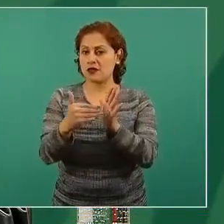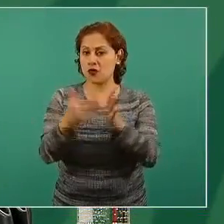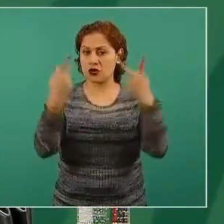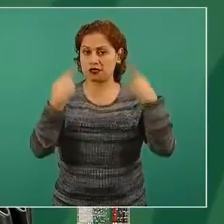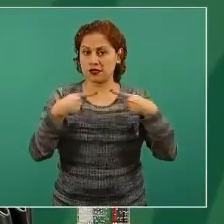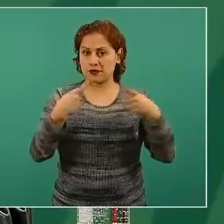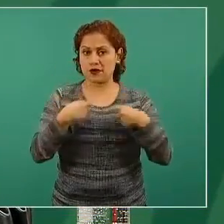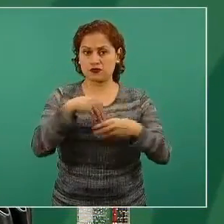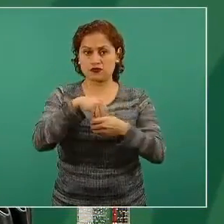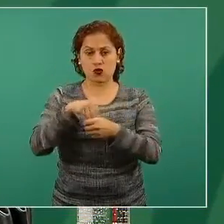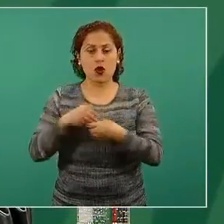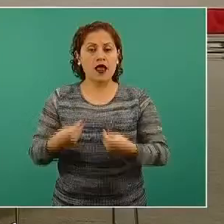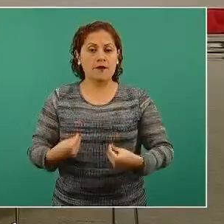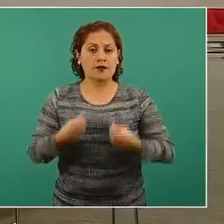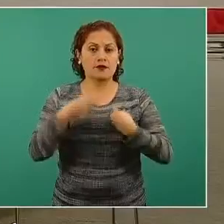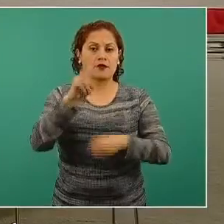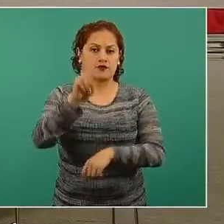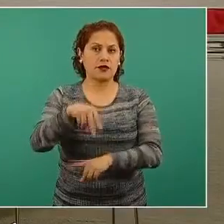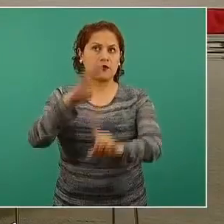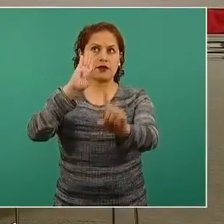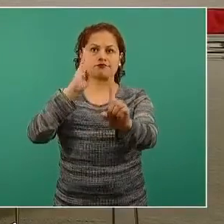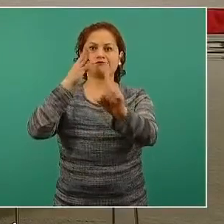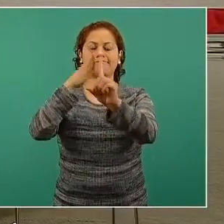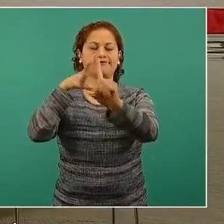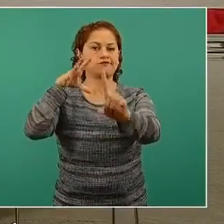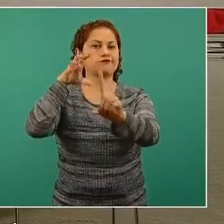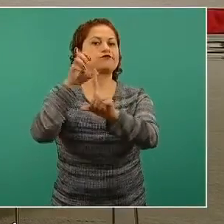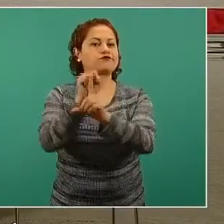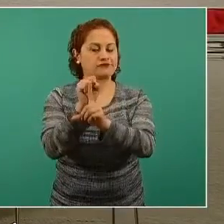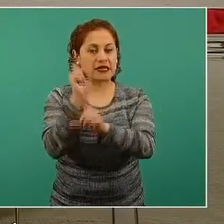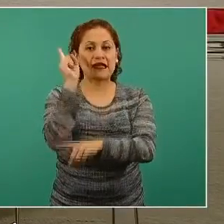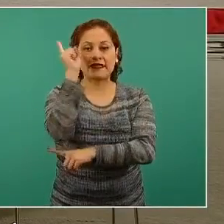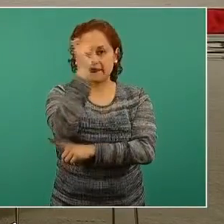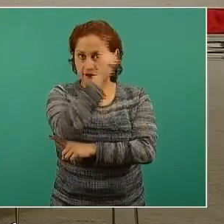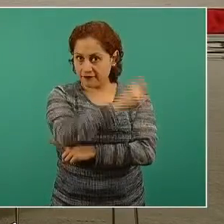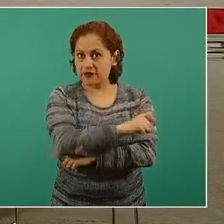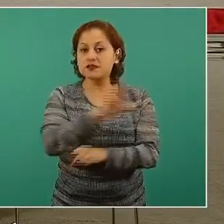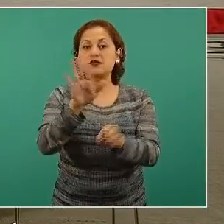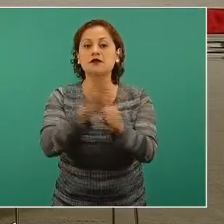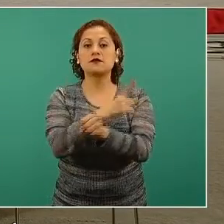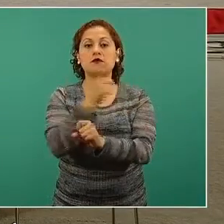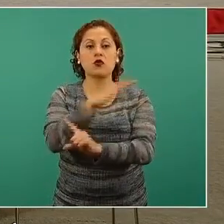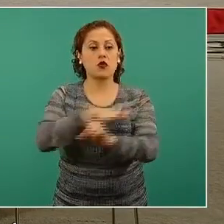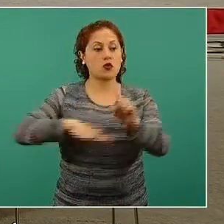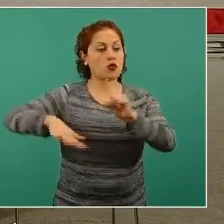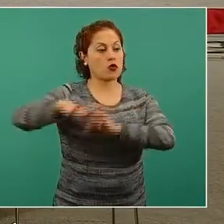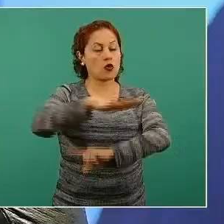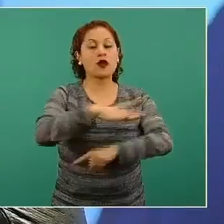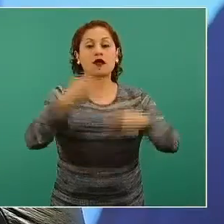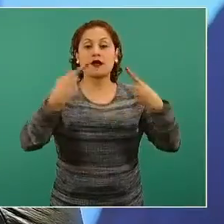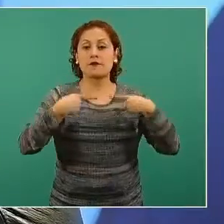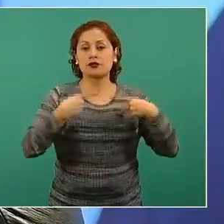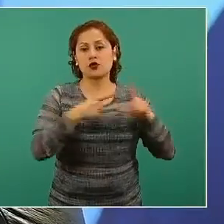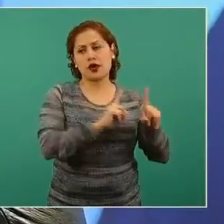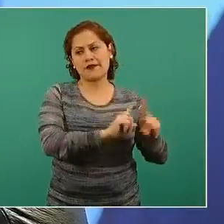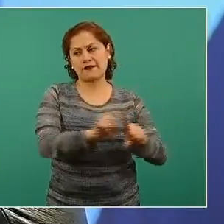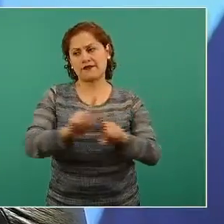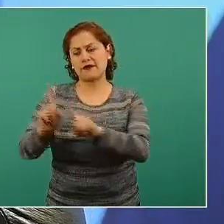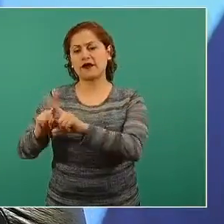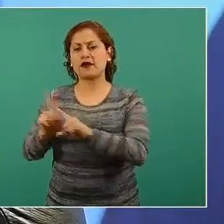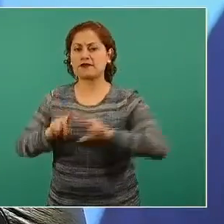reto, con estructuras sociales diferentes, con temas que tienen que ver aspectos incluso de